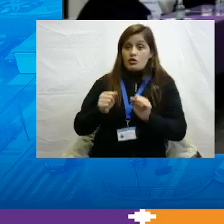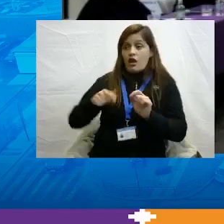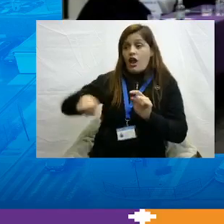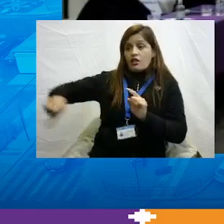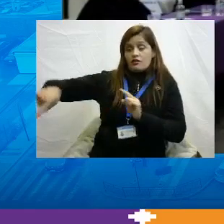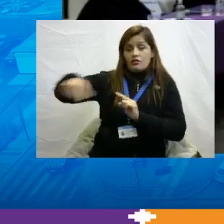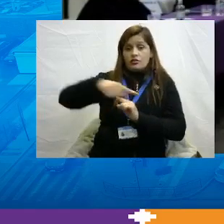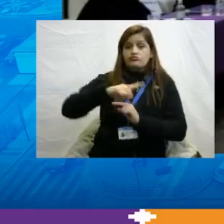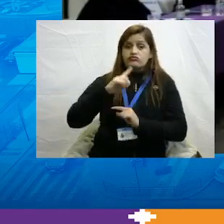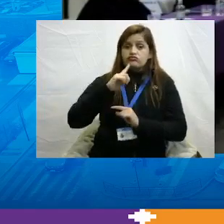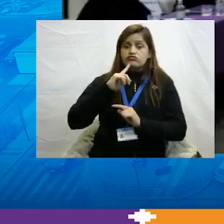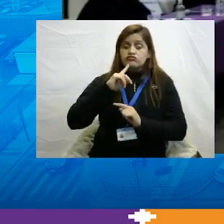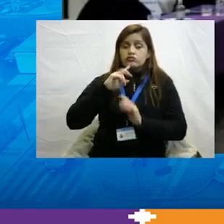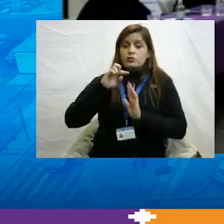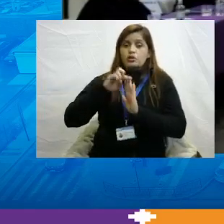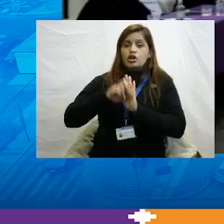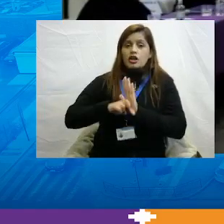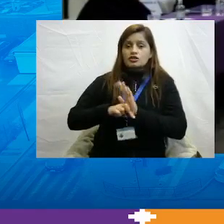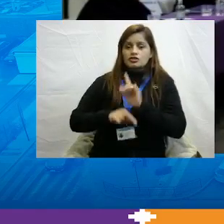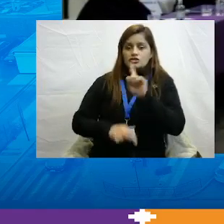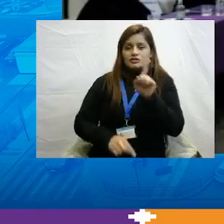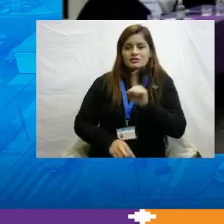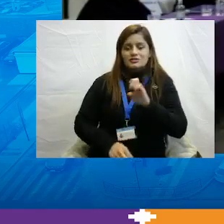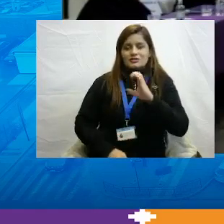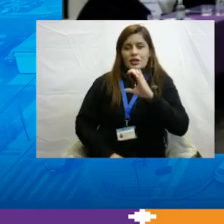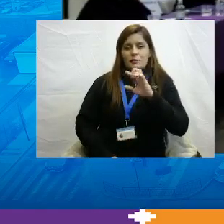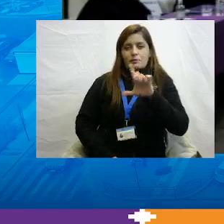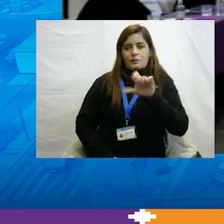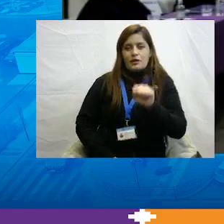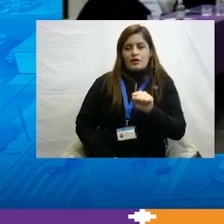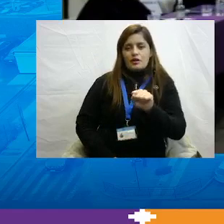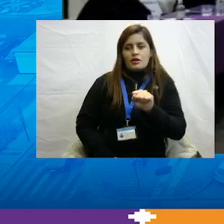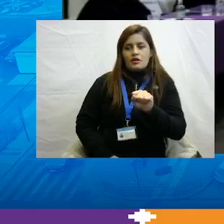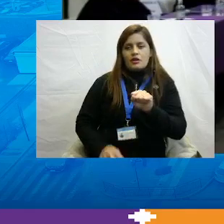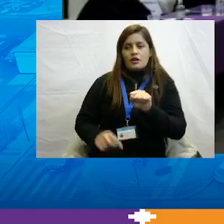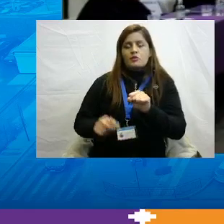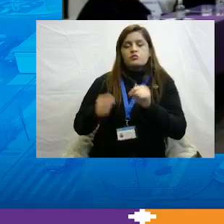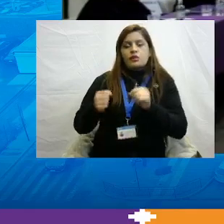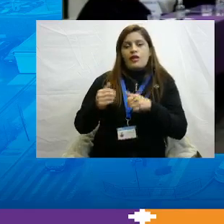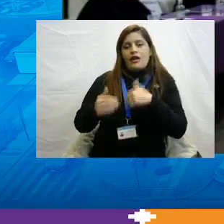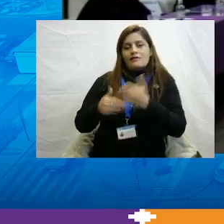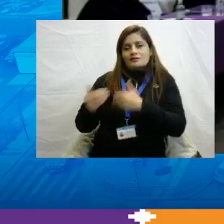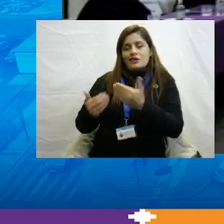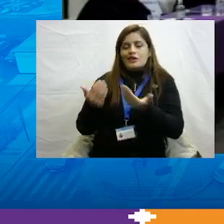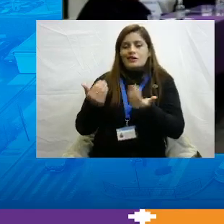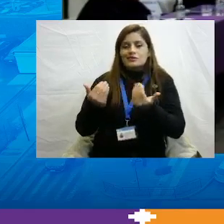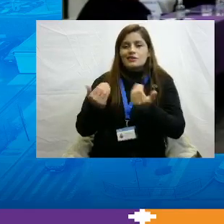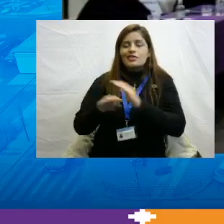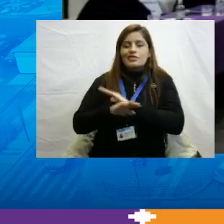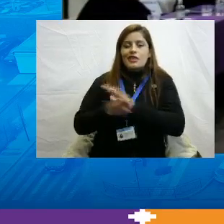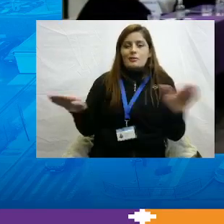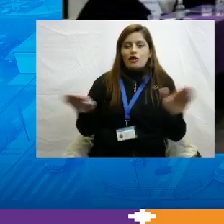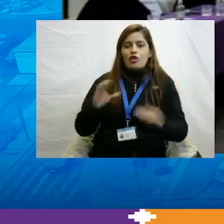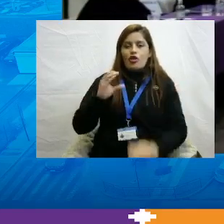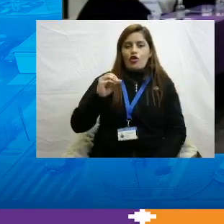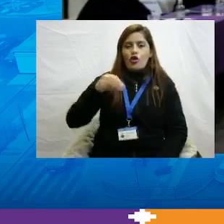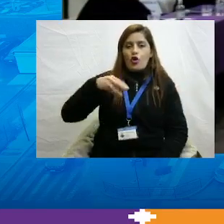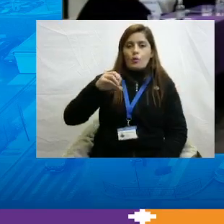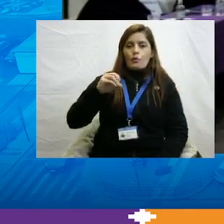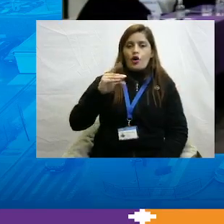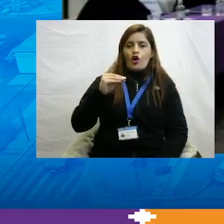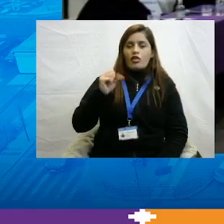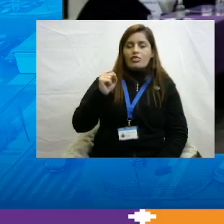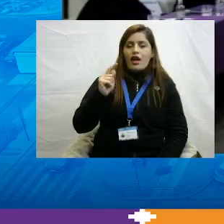todo un proyecto de Desecpla que se está postulando, a fin de poder avanzar con ello, se solicita el término de comodato